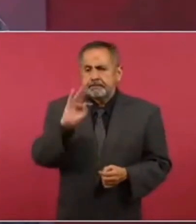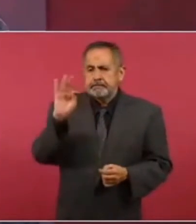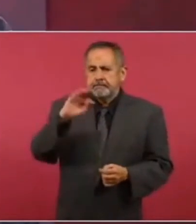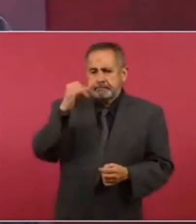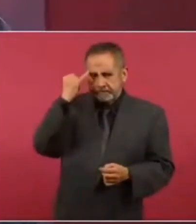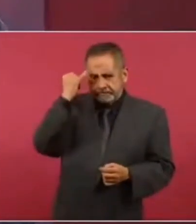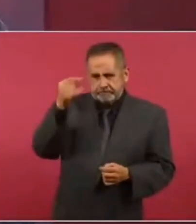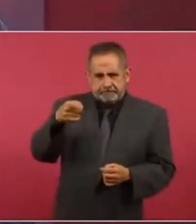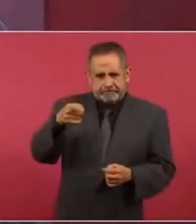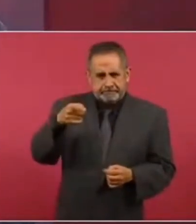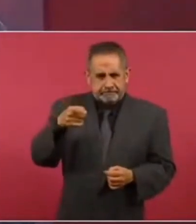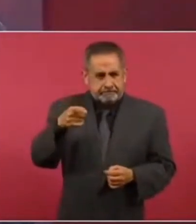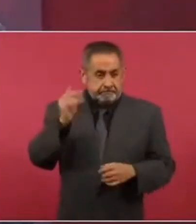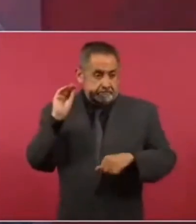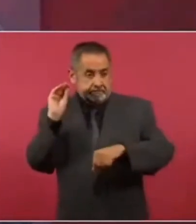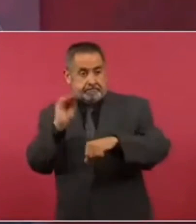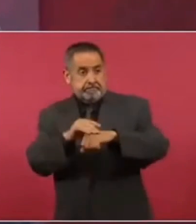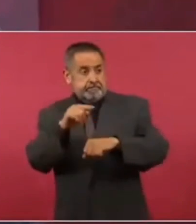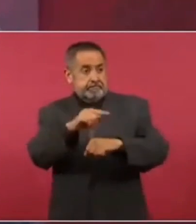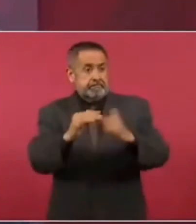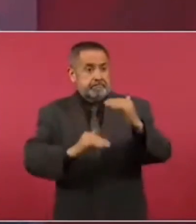un desarrollo